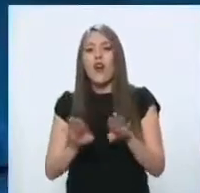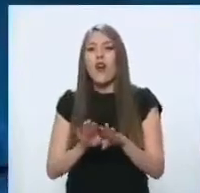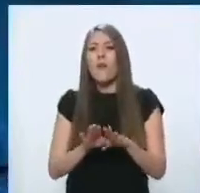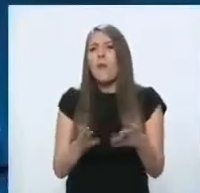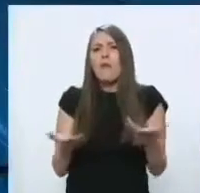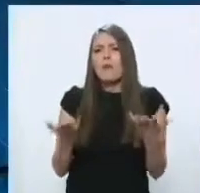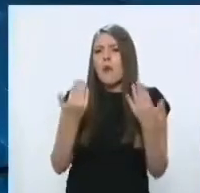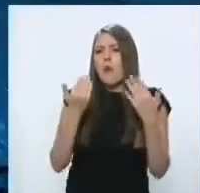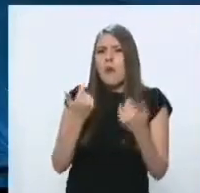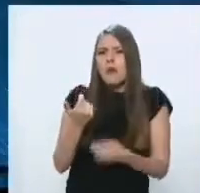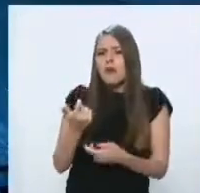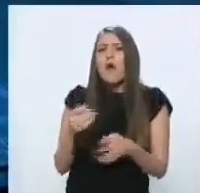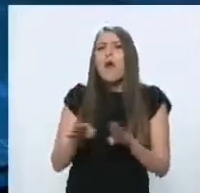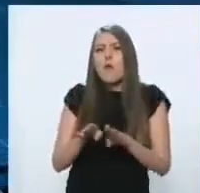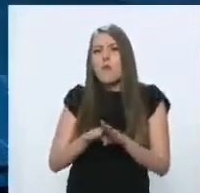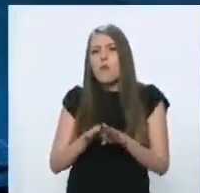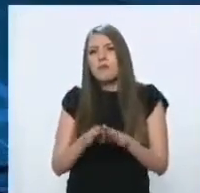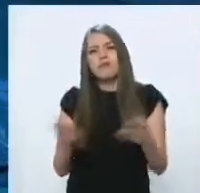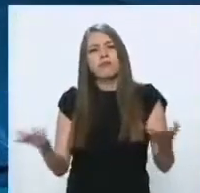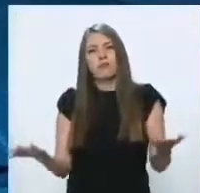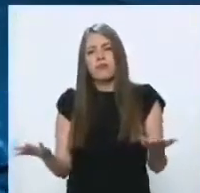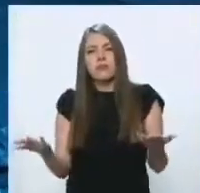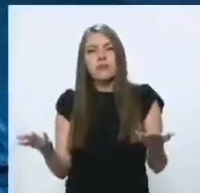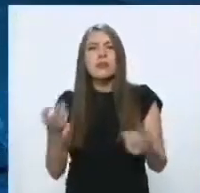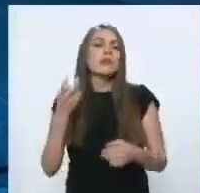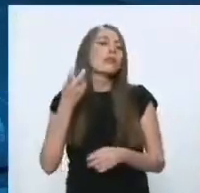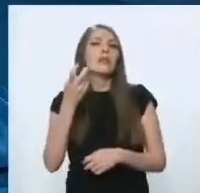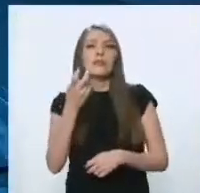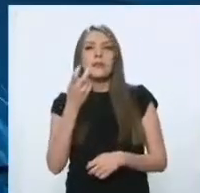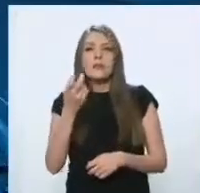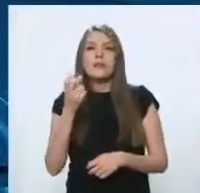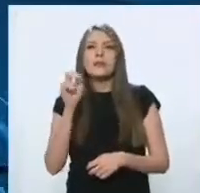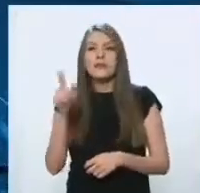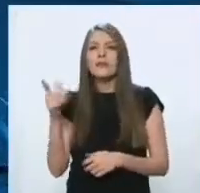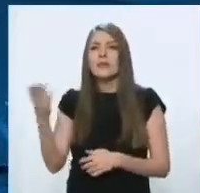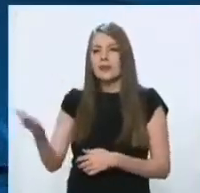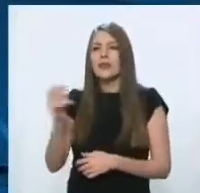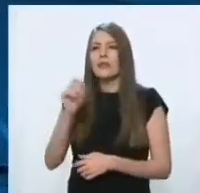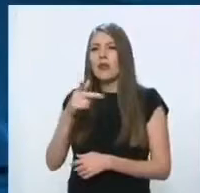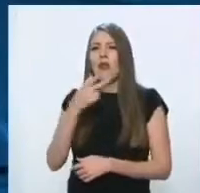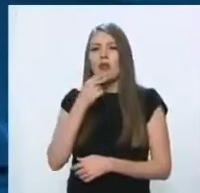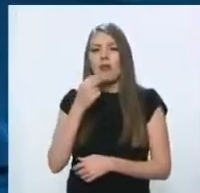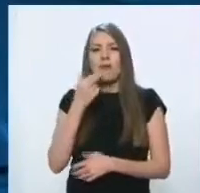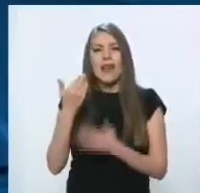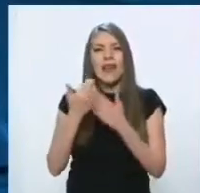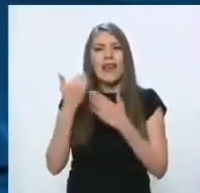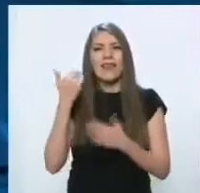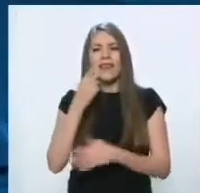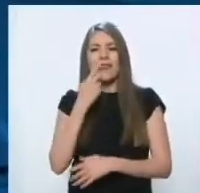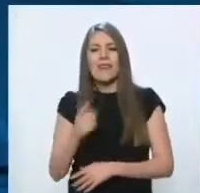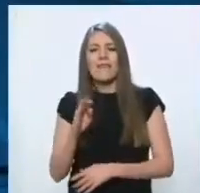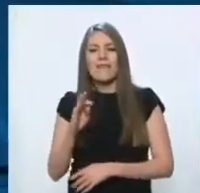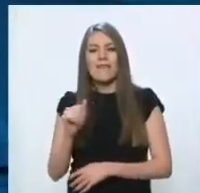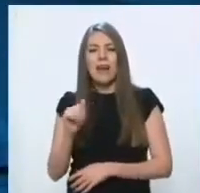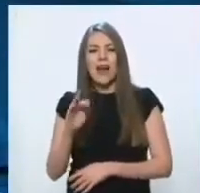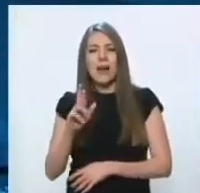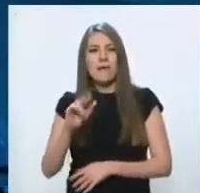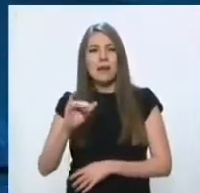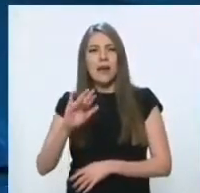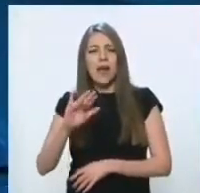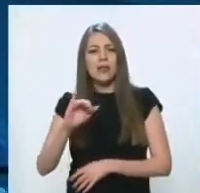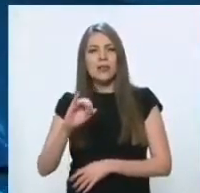Entonces, en ese sentido, pues retomando un poco lo que dice Fabricio, quizás sí sea necesario, o sea, un